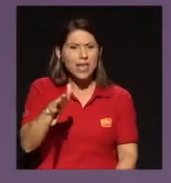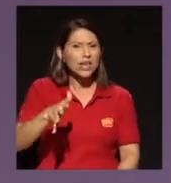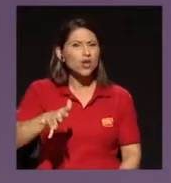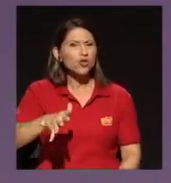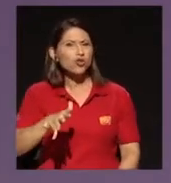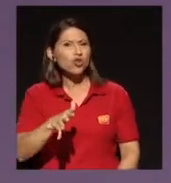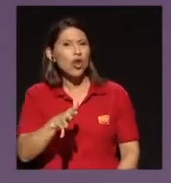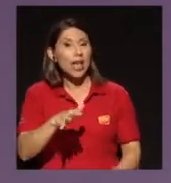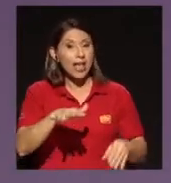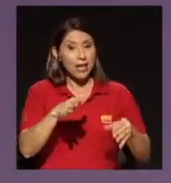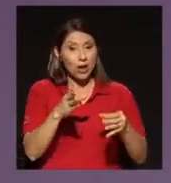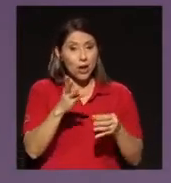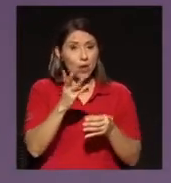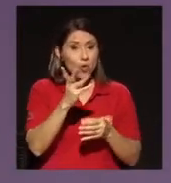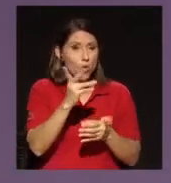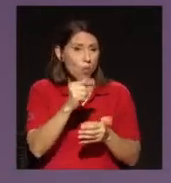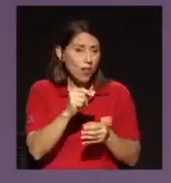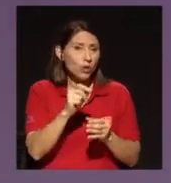similar de matrimonios,